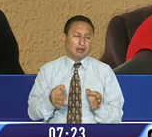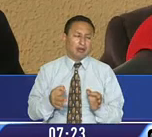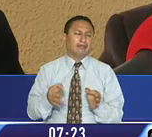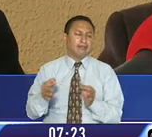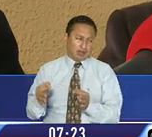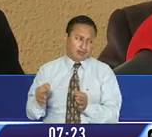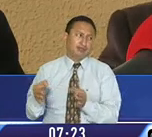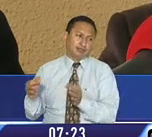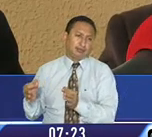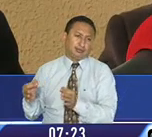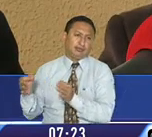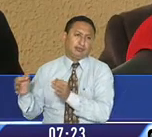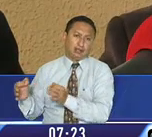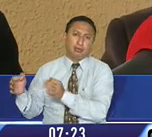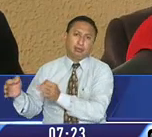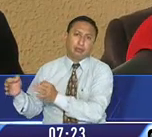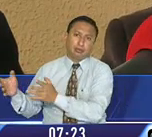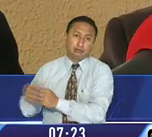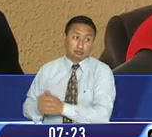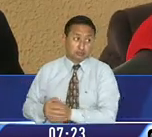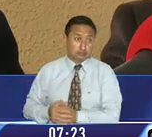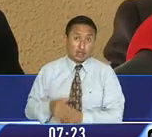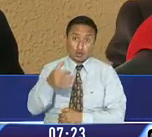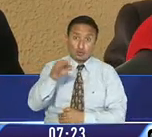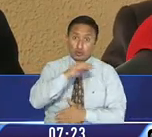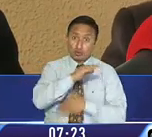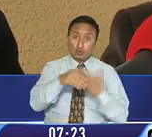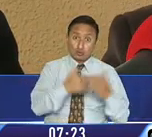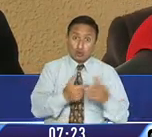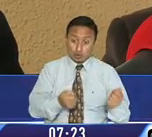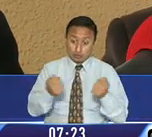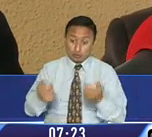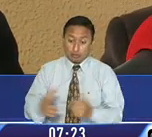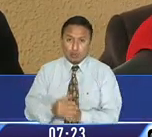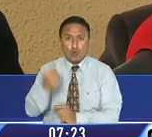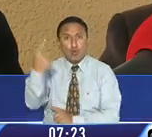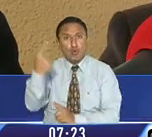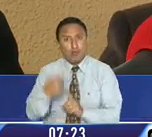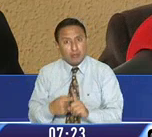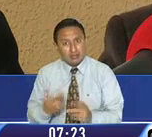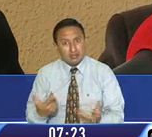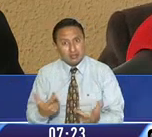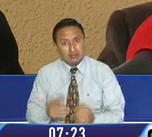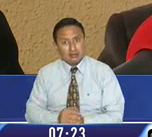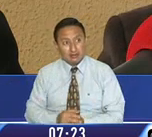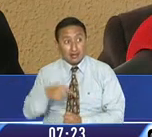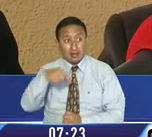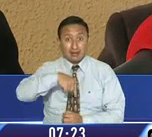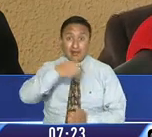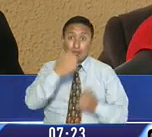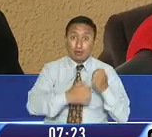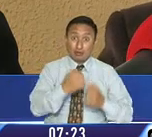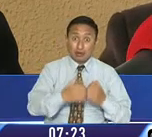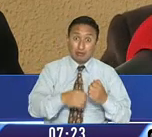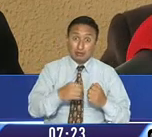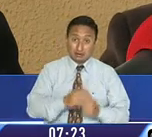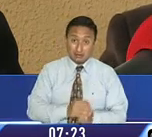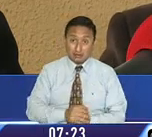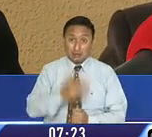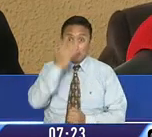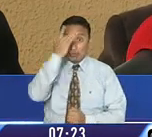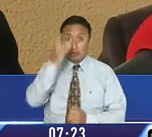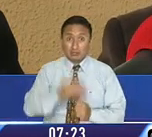Hemos presentado toda la documentación, pero ya se demoran más de un mes, ocasionándonos un grave perjuicio,